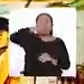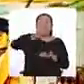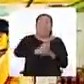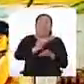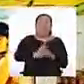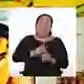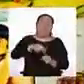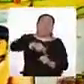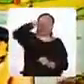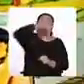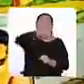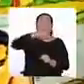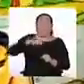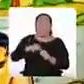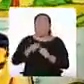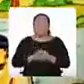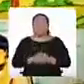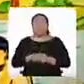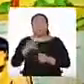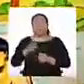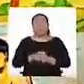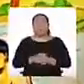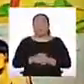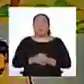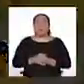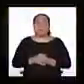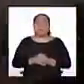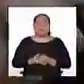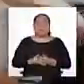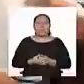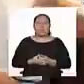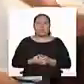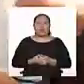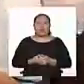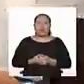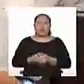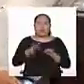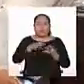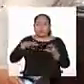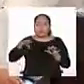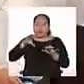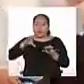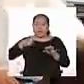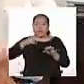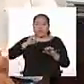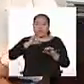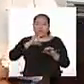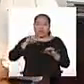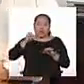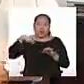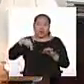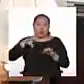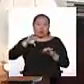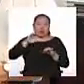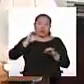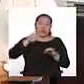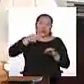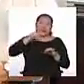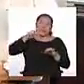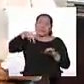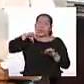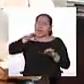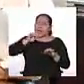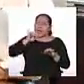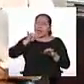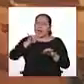el norte, con ríos más o menos constantes, que comienzan en el Chillón, Chancay, etc. Y